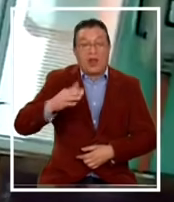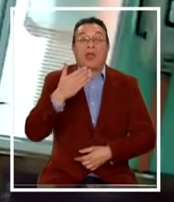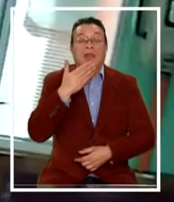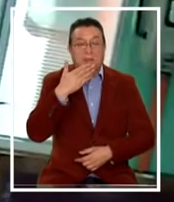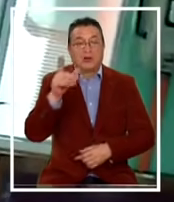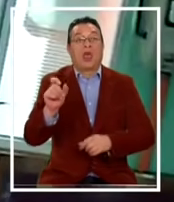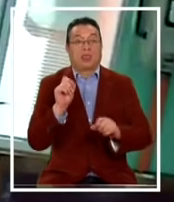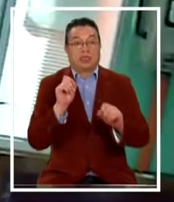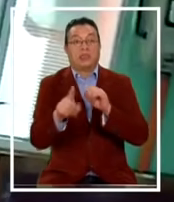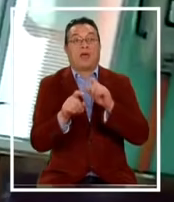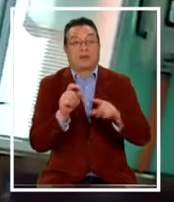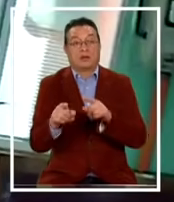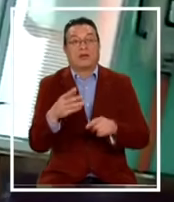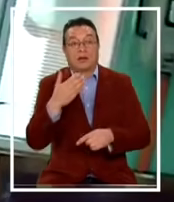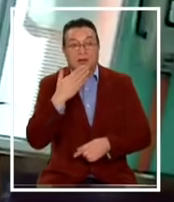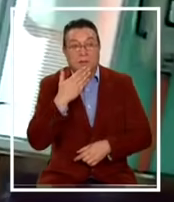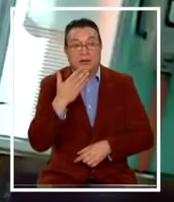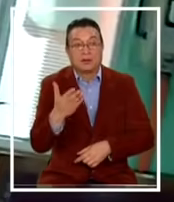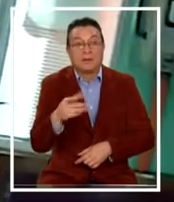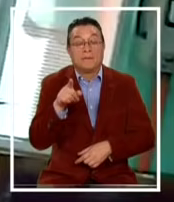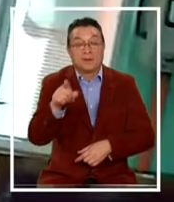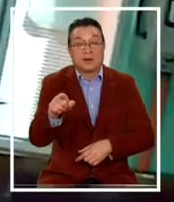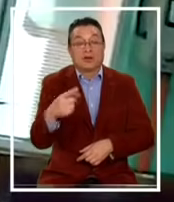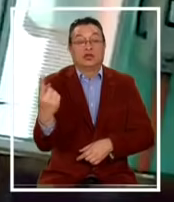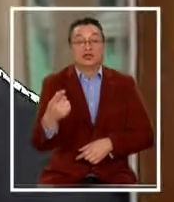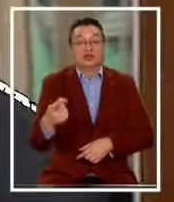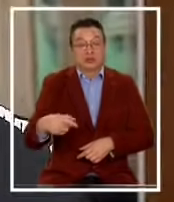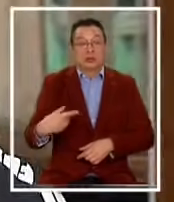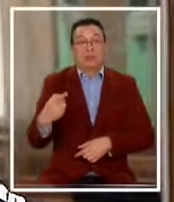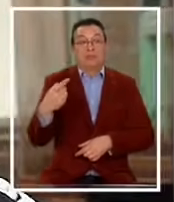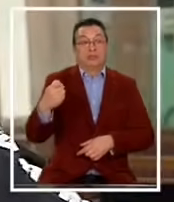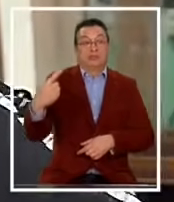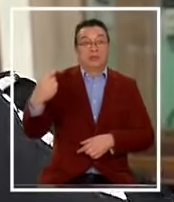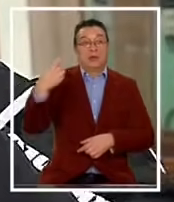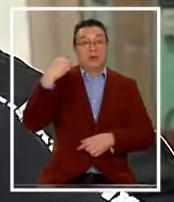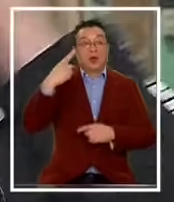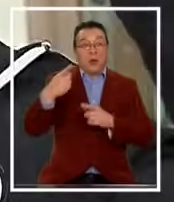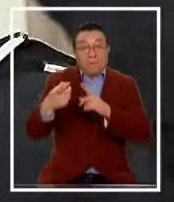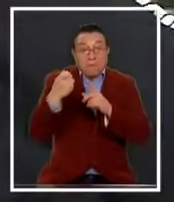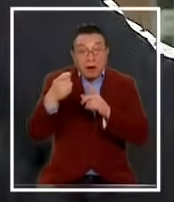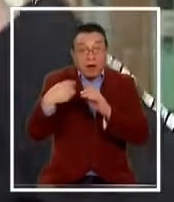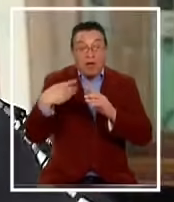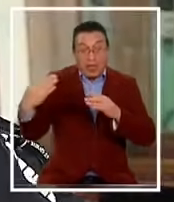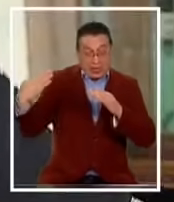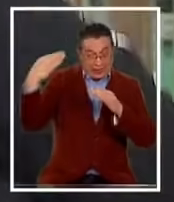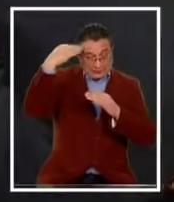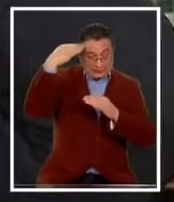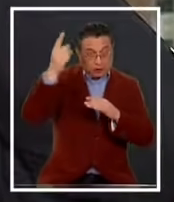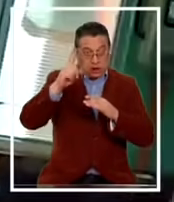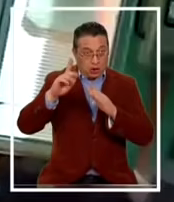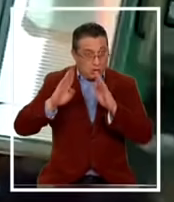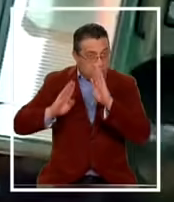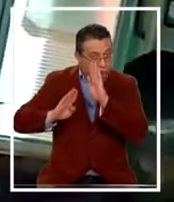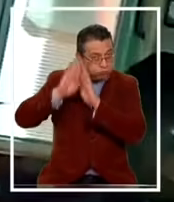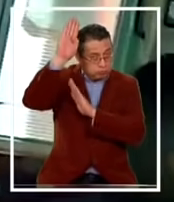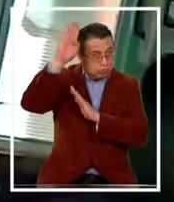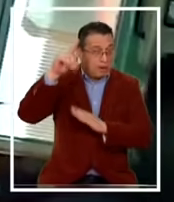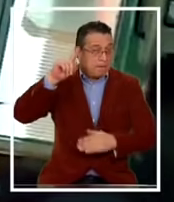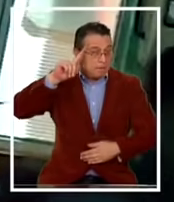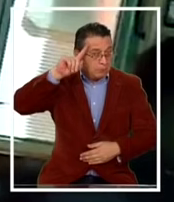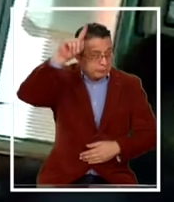a defenderse. Ya, y él se disparó el haitiano, pero esa bala no fue adentro, esa bala fue así.